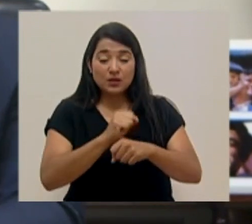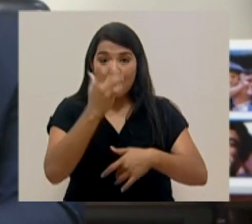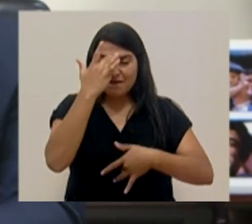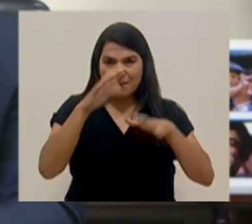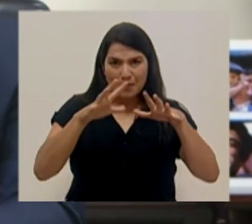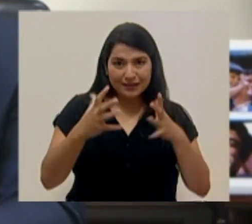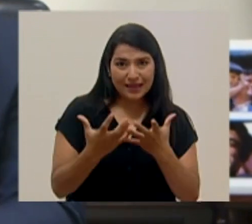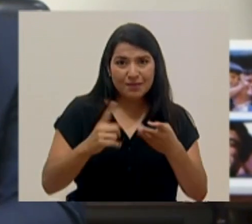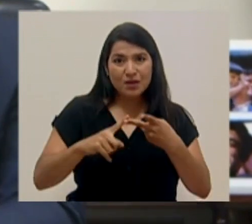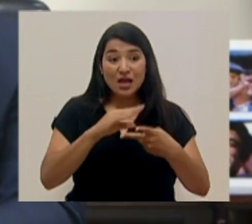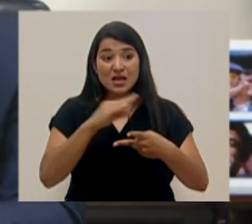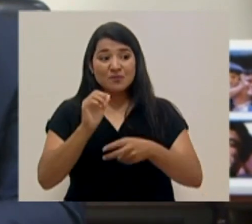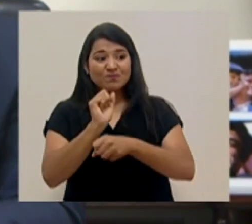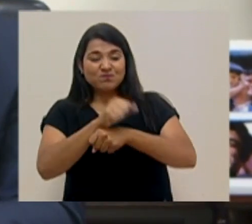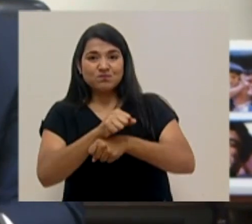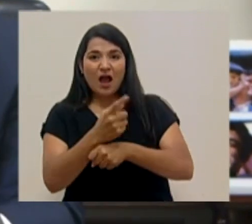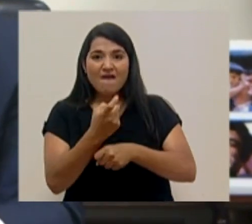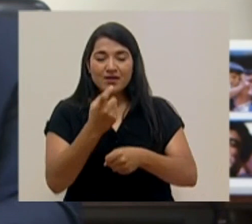desempleo.